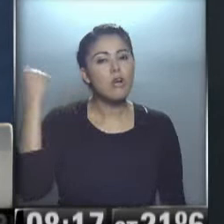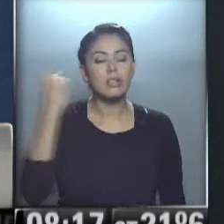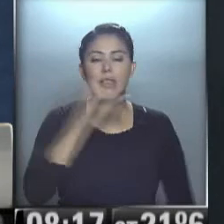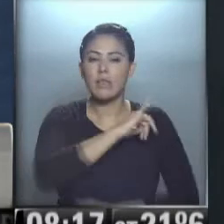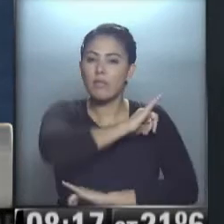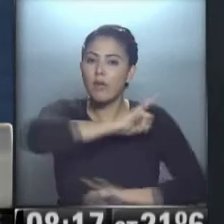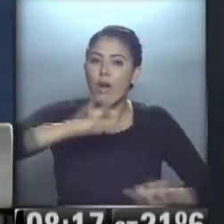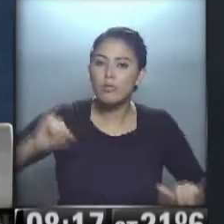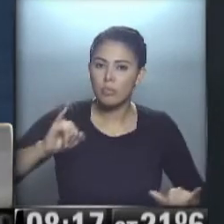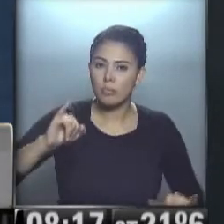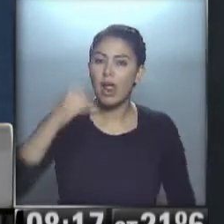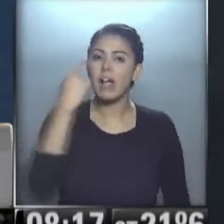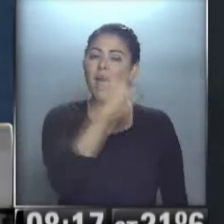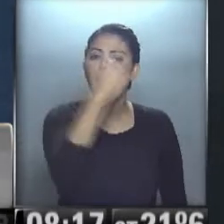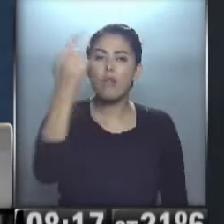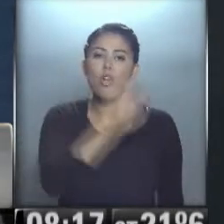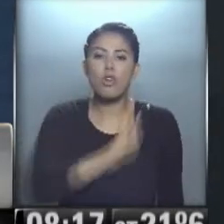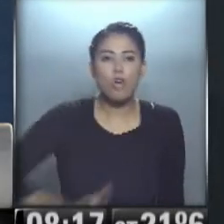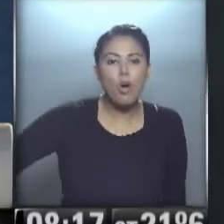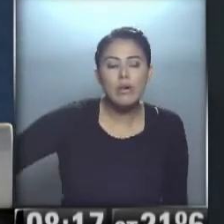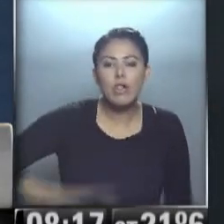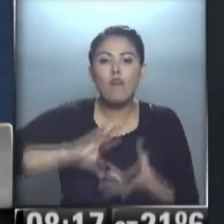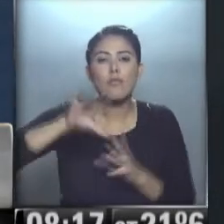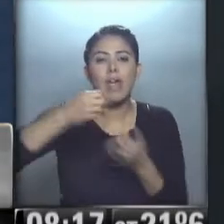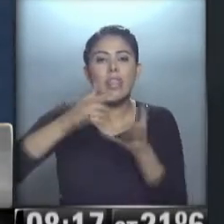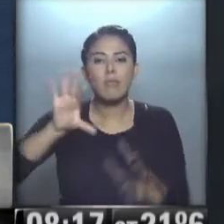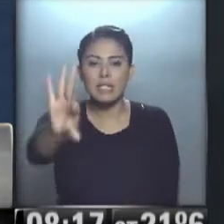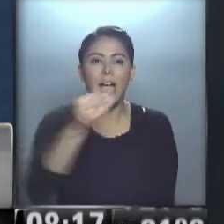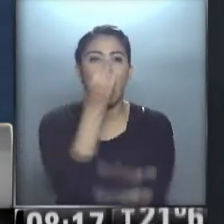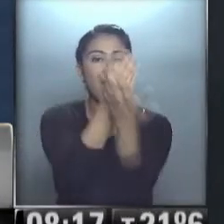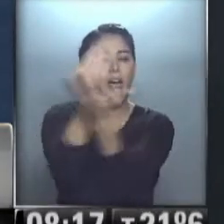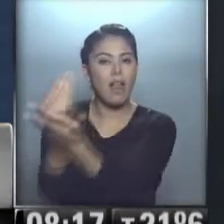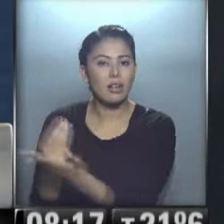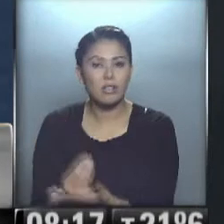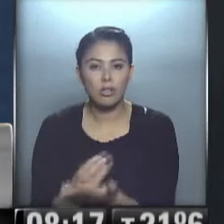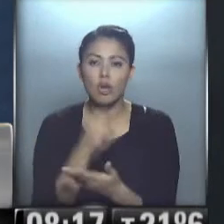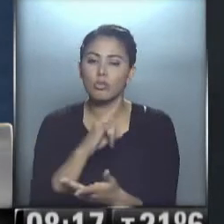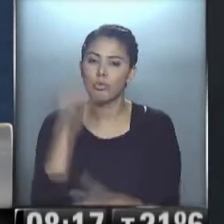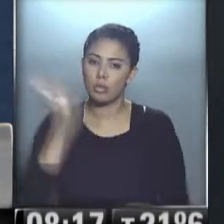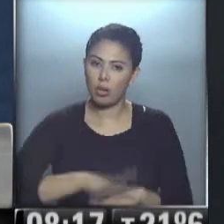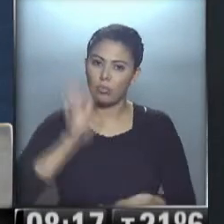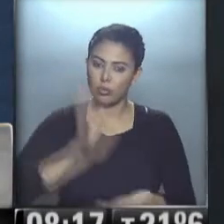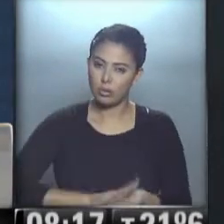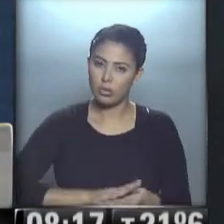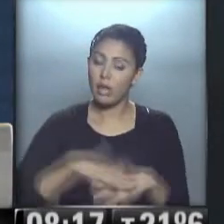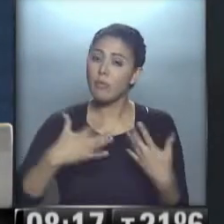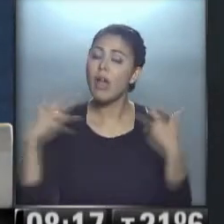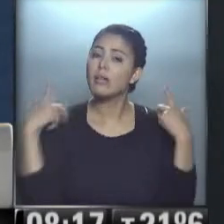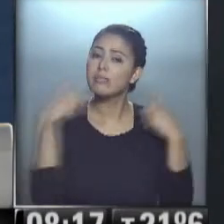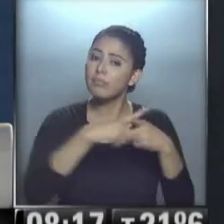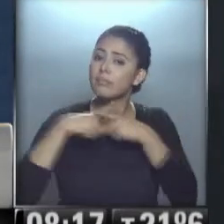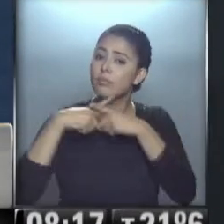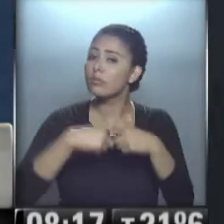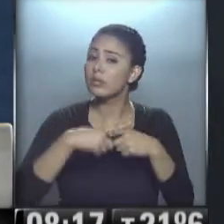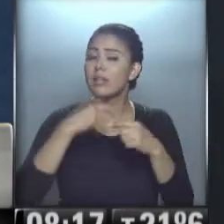político de cada gobernador elegido democráticamente por la ciudadanía y encuadrar las negociaciones en el marco